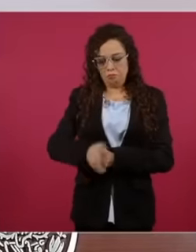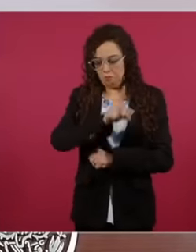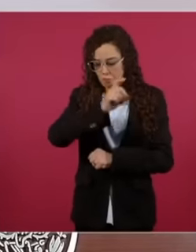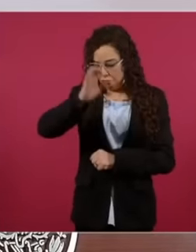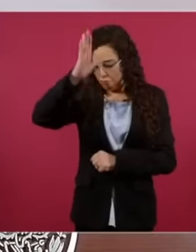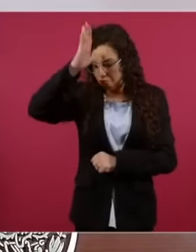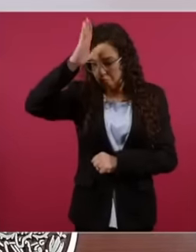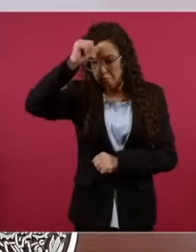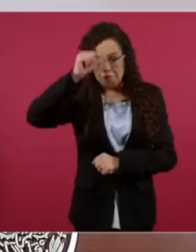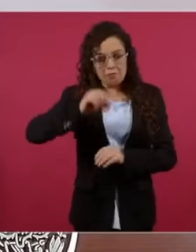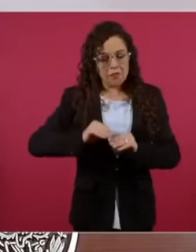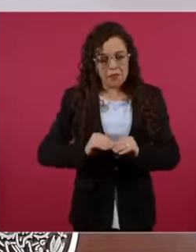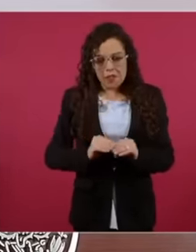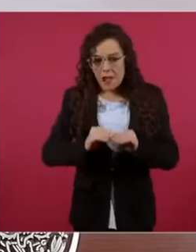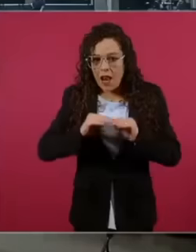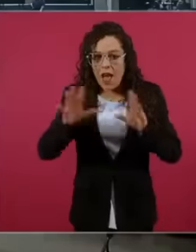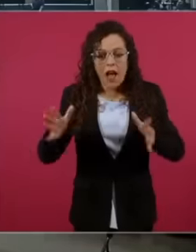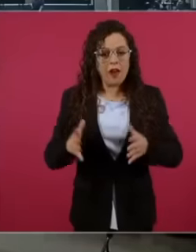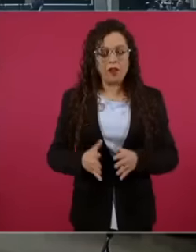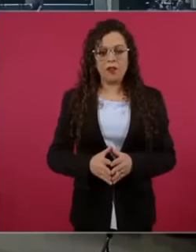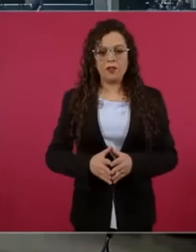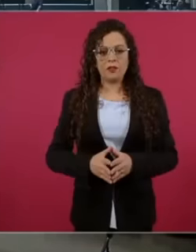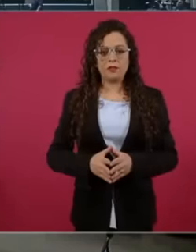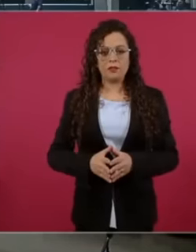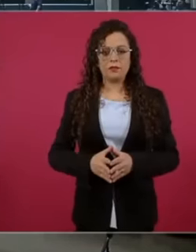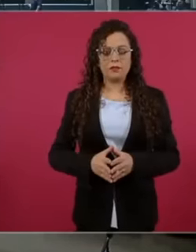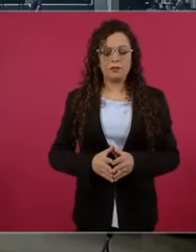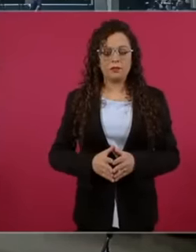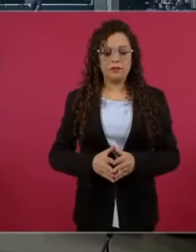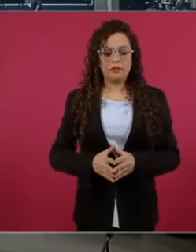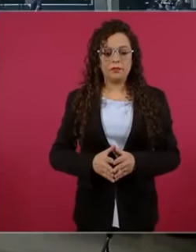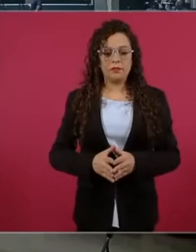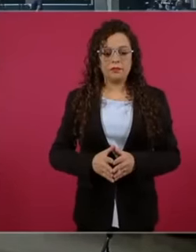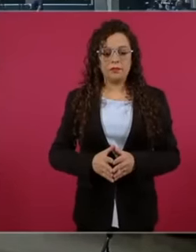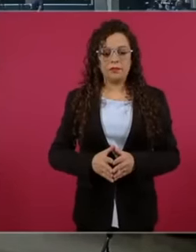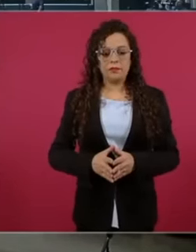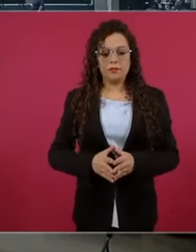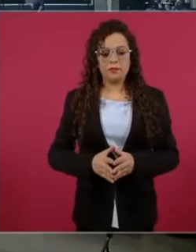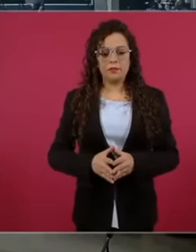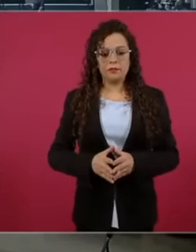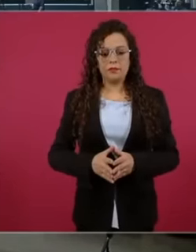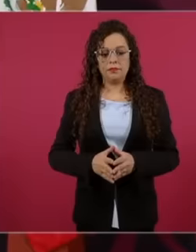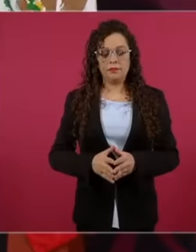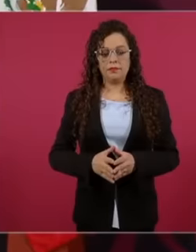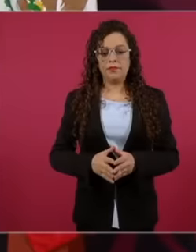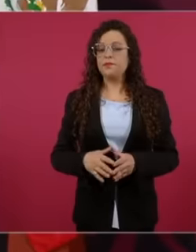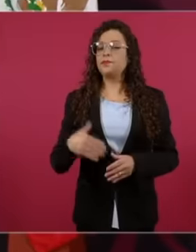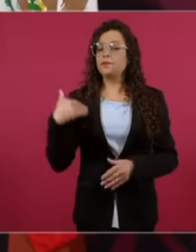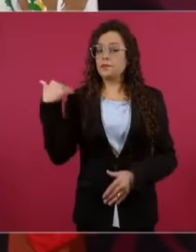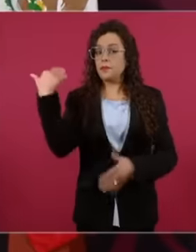Porque esto es lo que pasa. Pero vamos a dar el